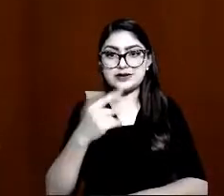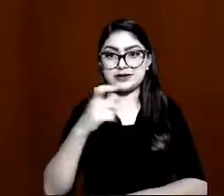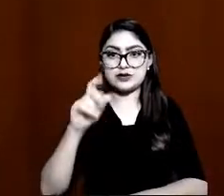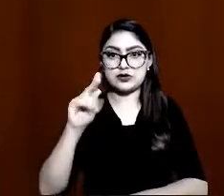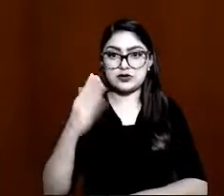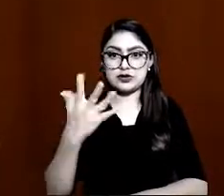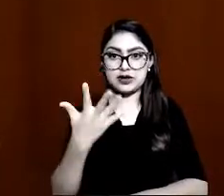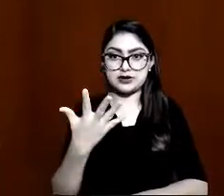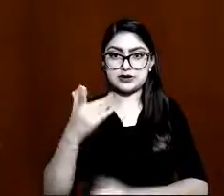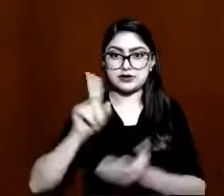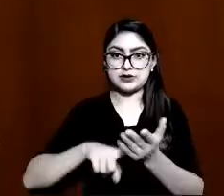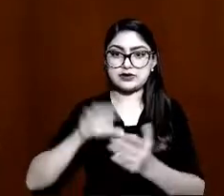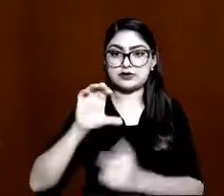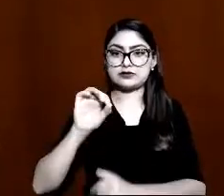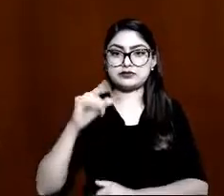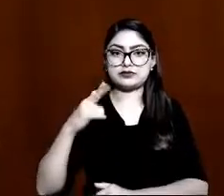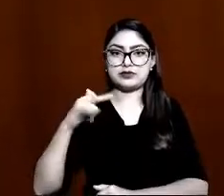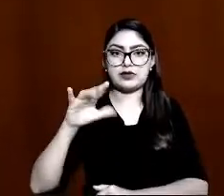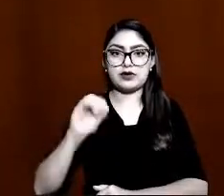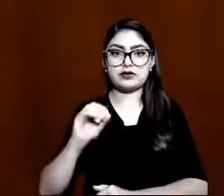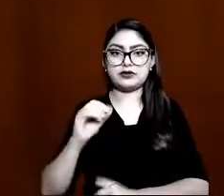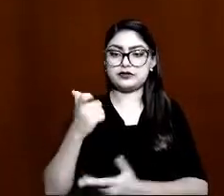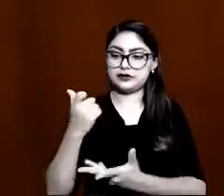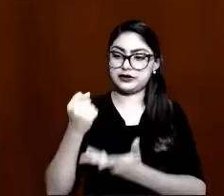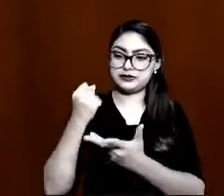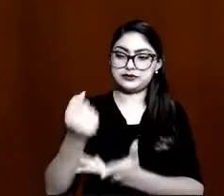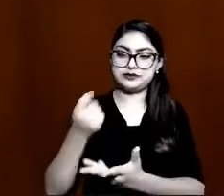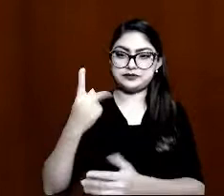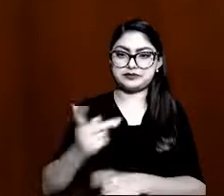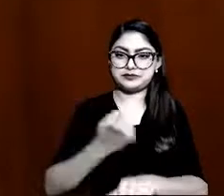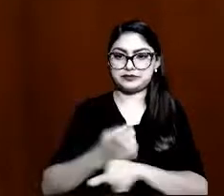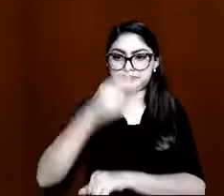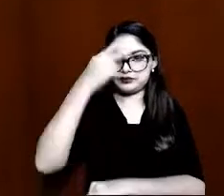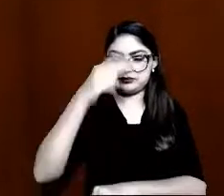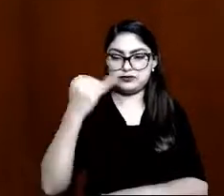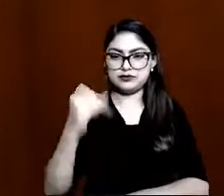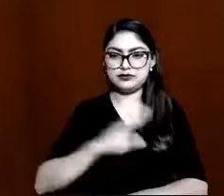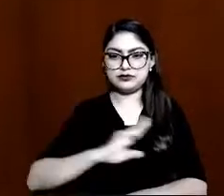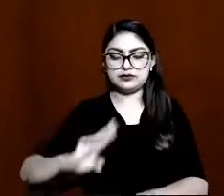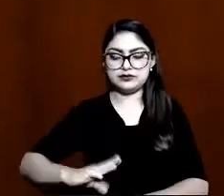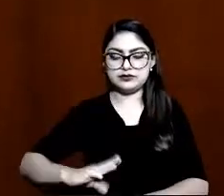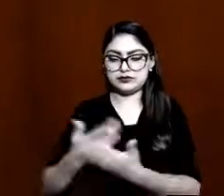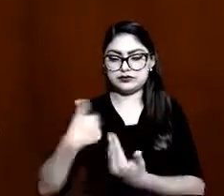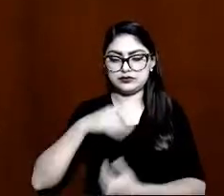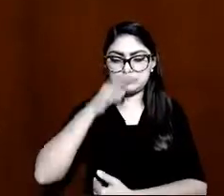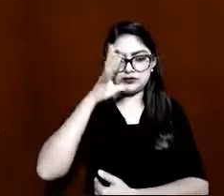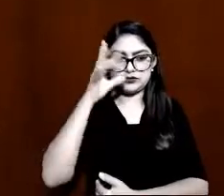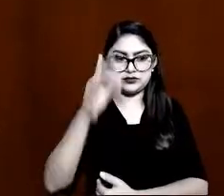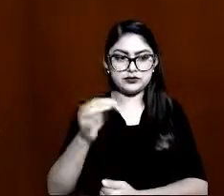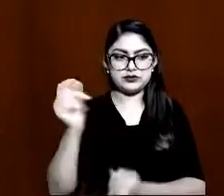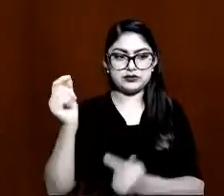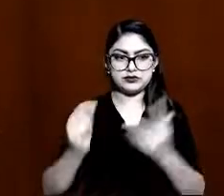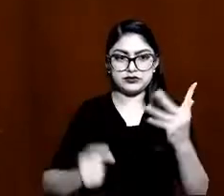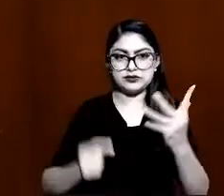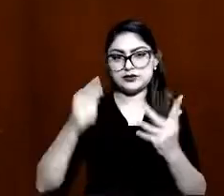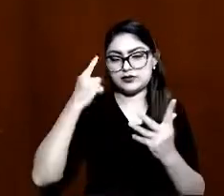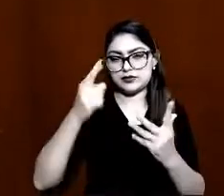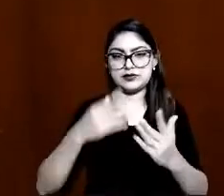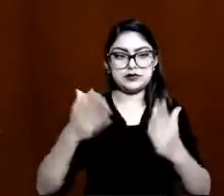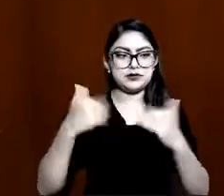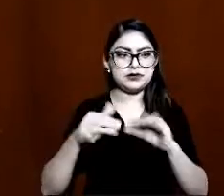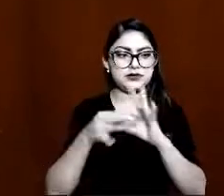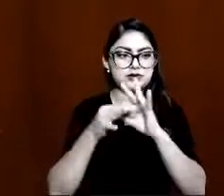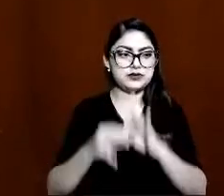Código Financiero del Estado de México y Municipios. Informo a usted lo anterior para los efectos procedentes. Sin otro particular,